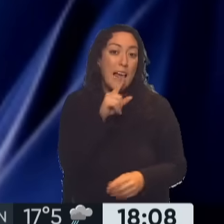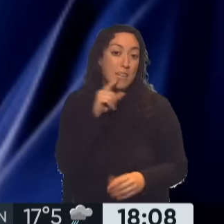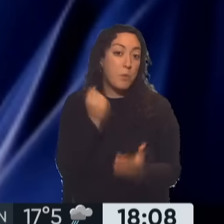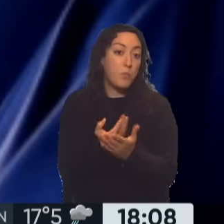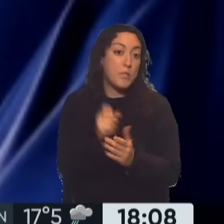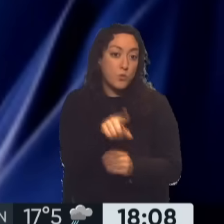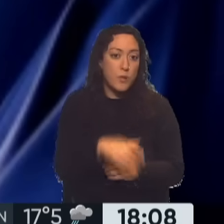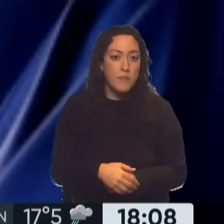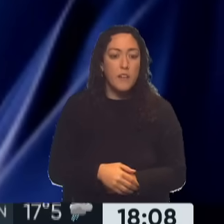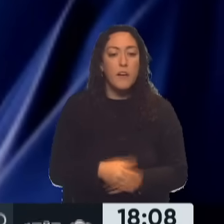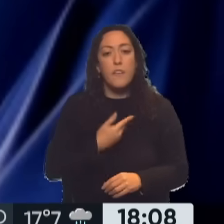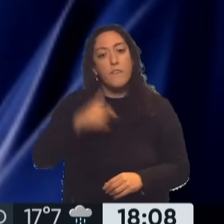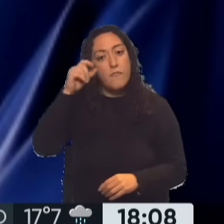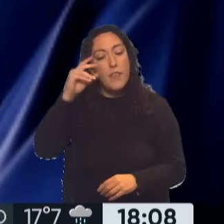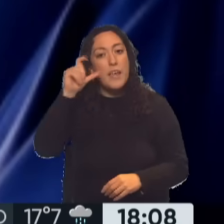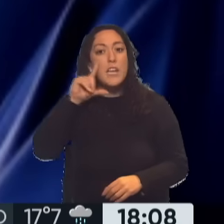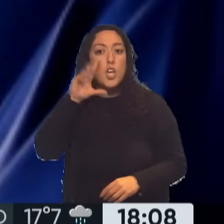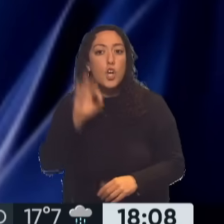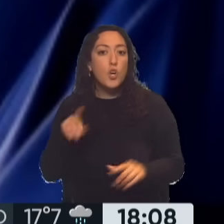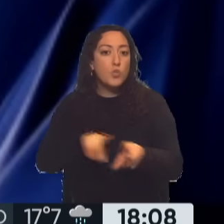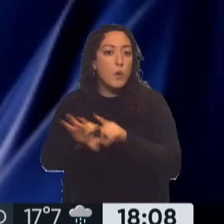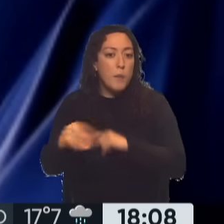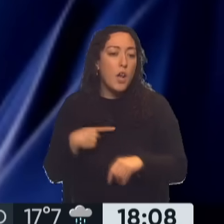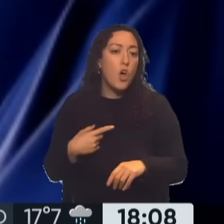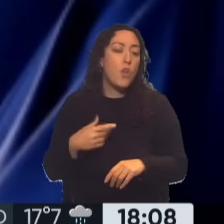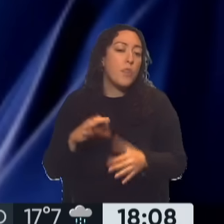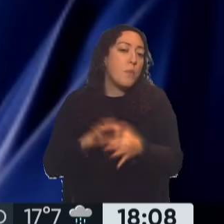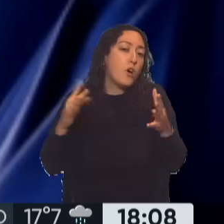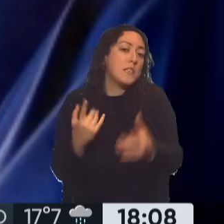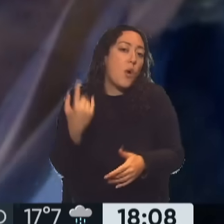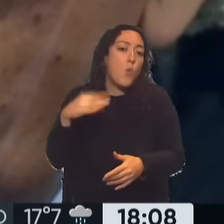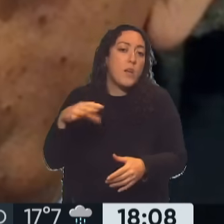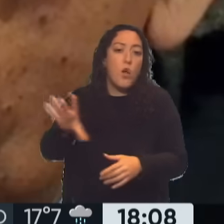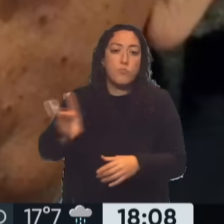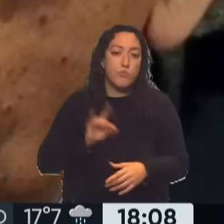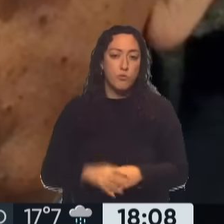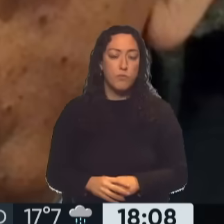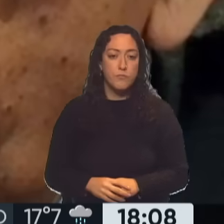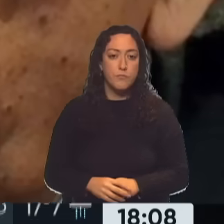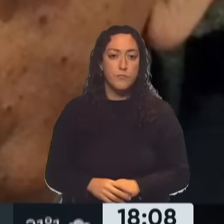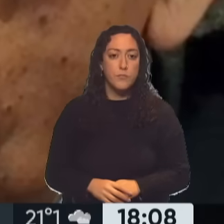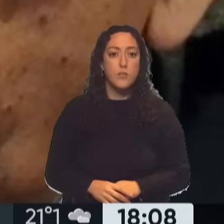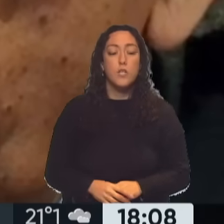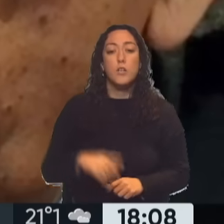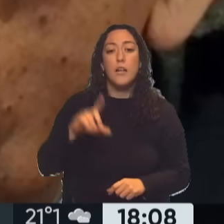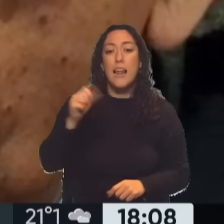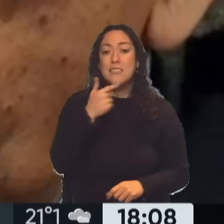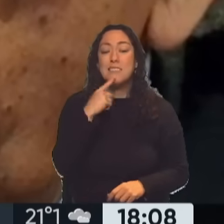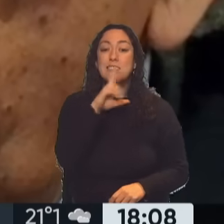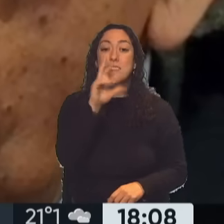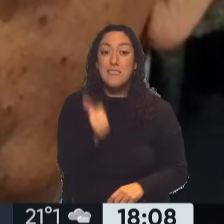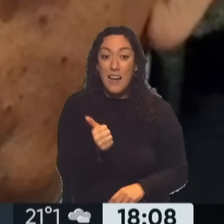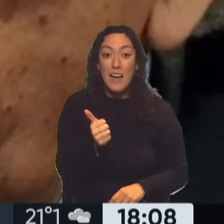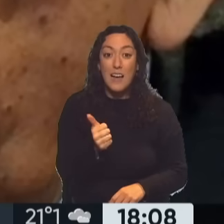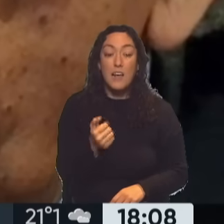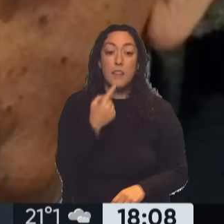tenemos a Federico Storani. Es la única opción democrática que quedó, dice Federico Storani. Y finalmente Suárez Lastra. No, mirá,